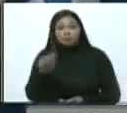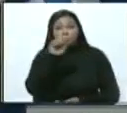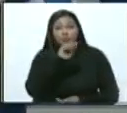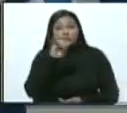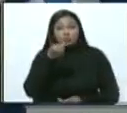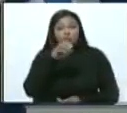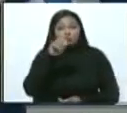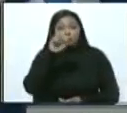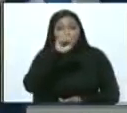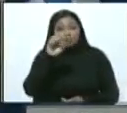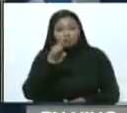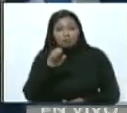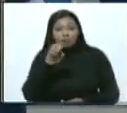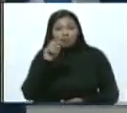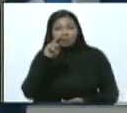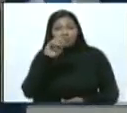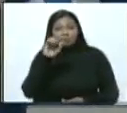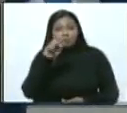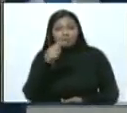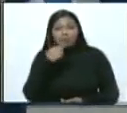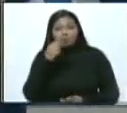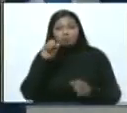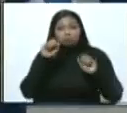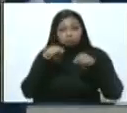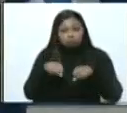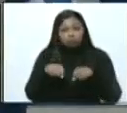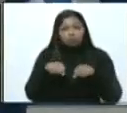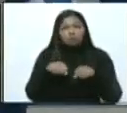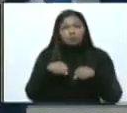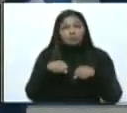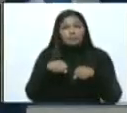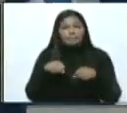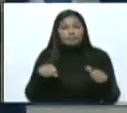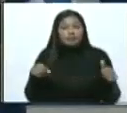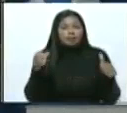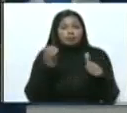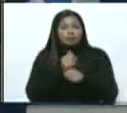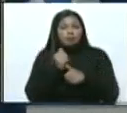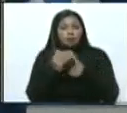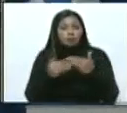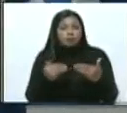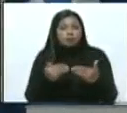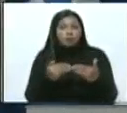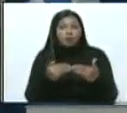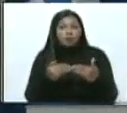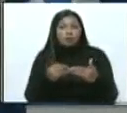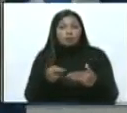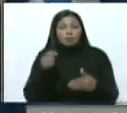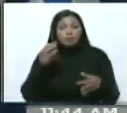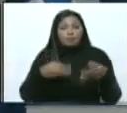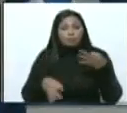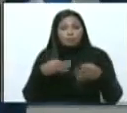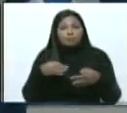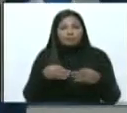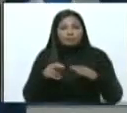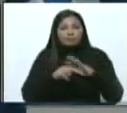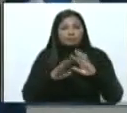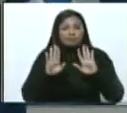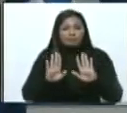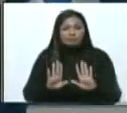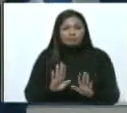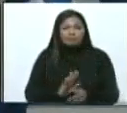David Blanco, admitió los hechos y obtuvo en una audiencia preliminar una medida